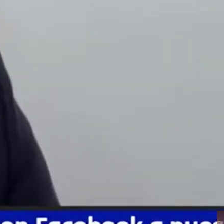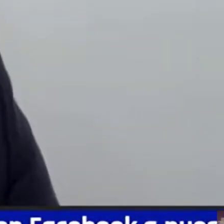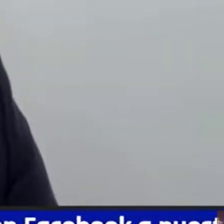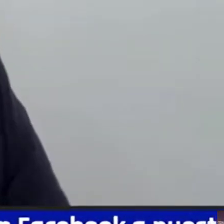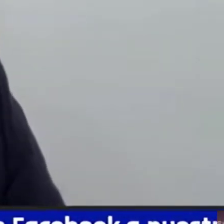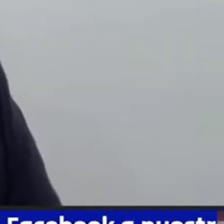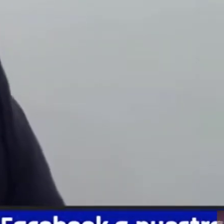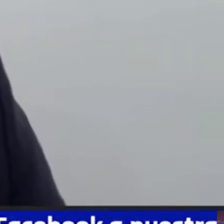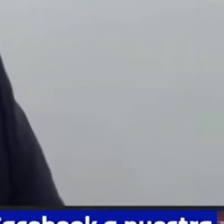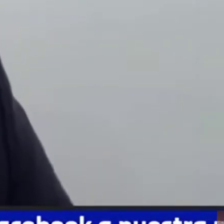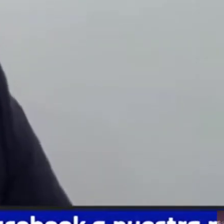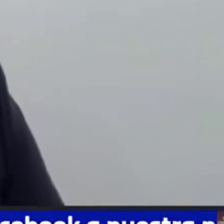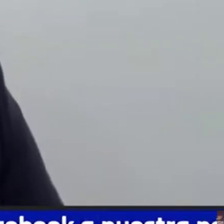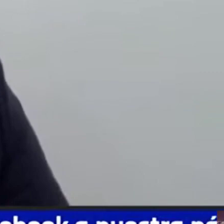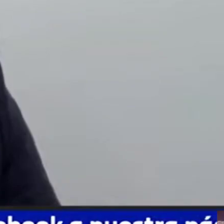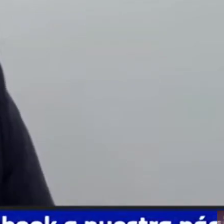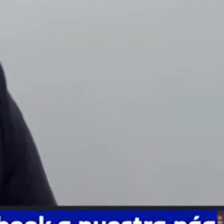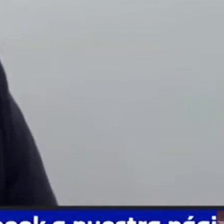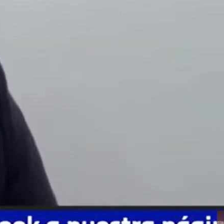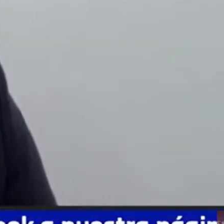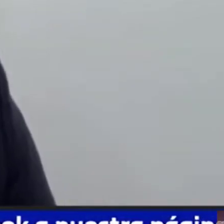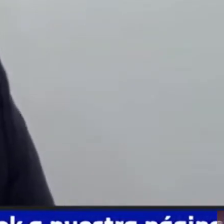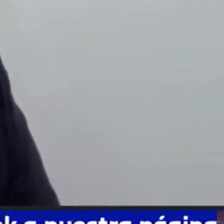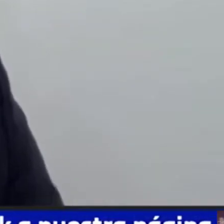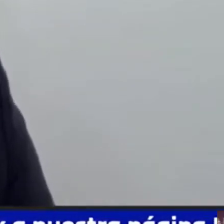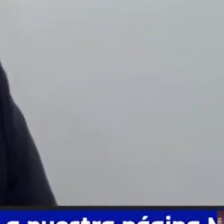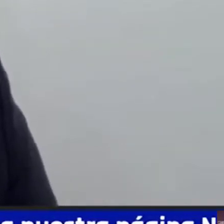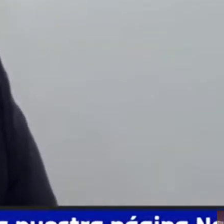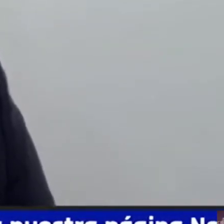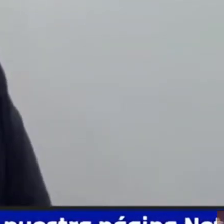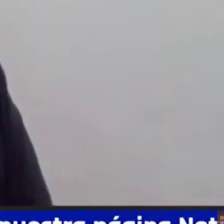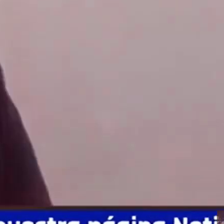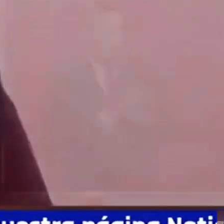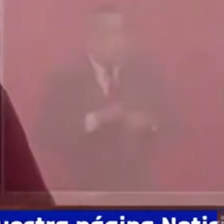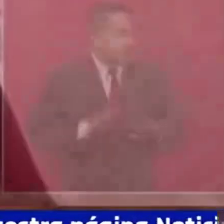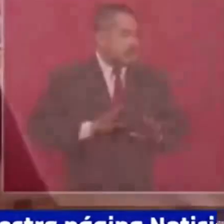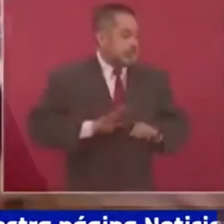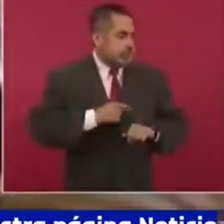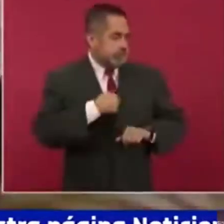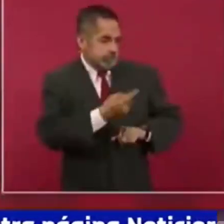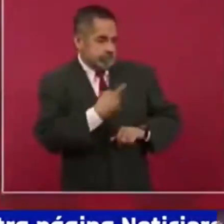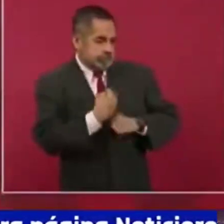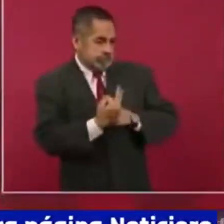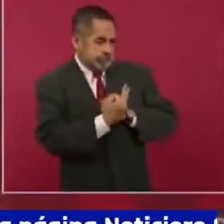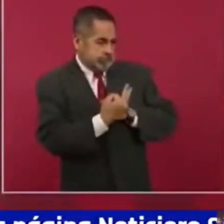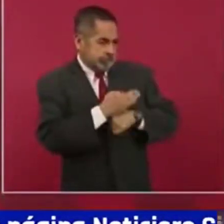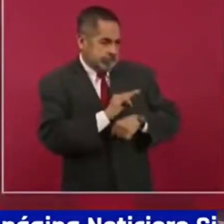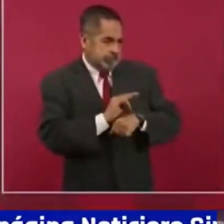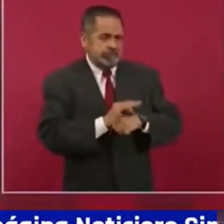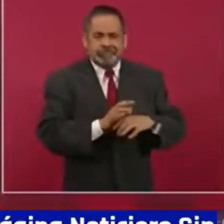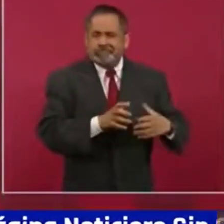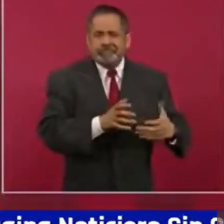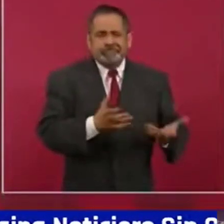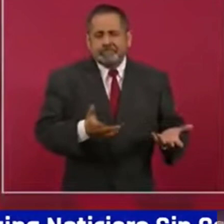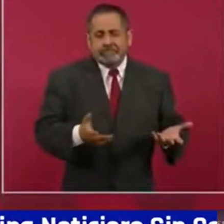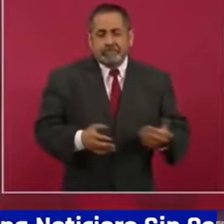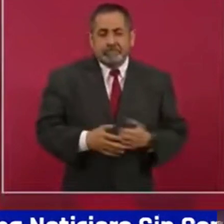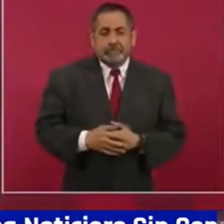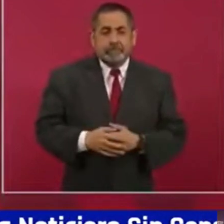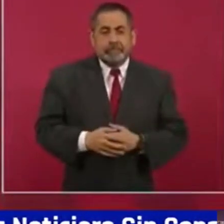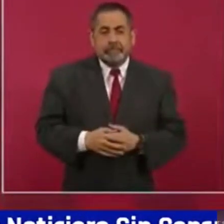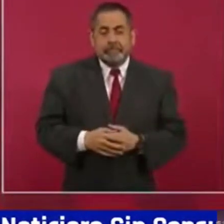también salutífero, como dices tú, que el presidente exhiba a esos que en su momento